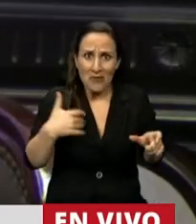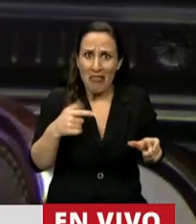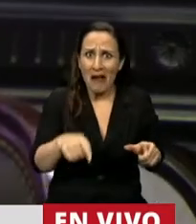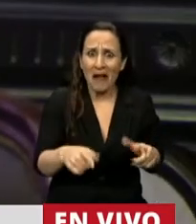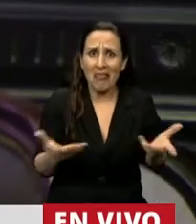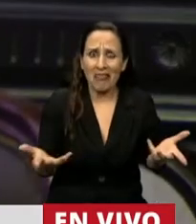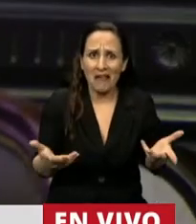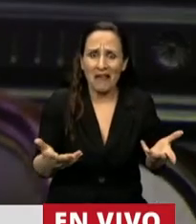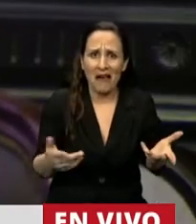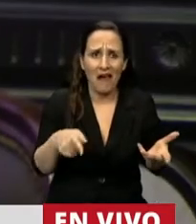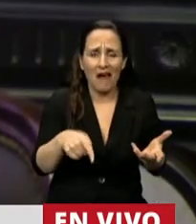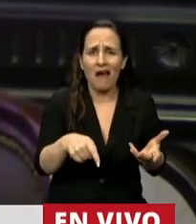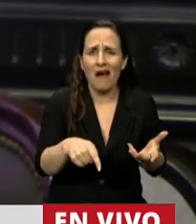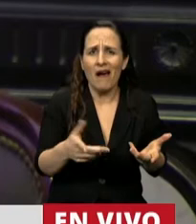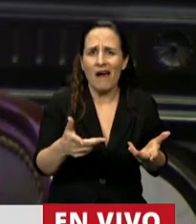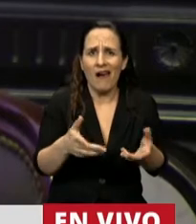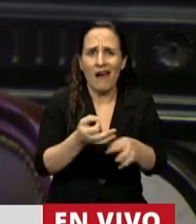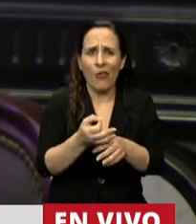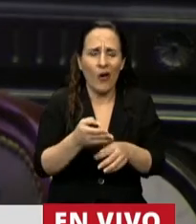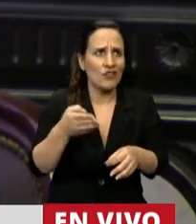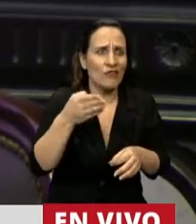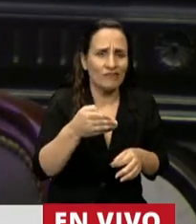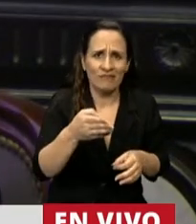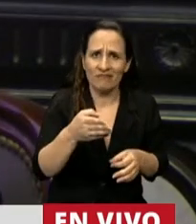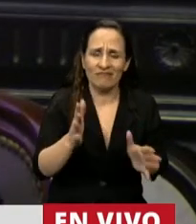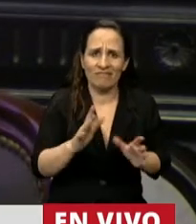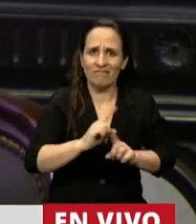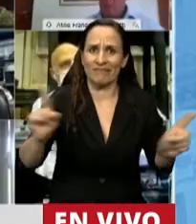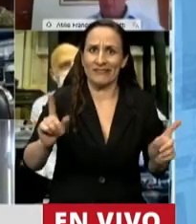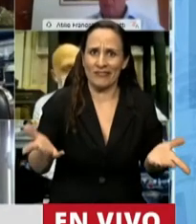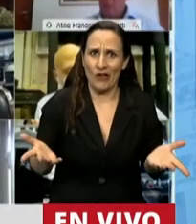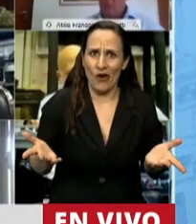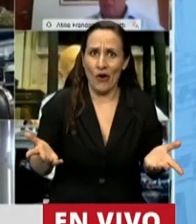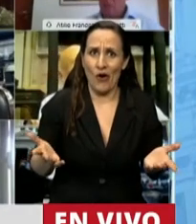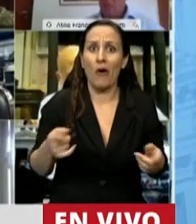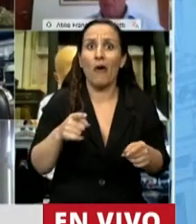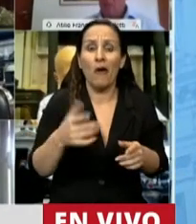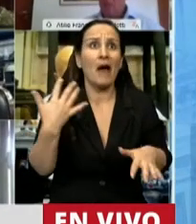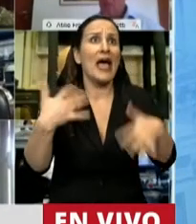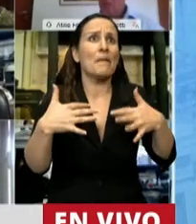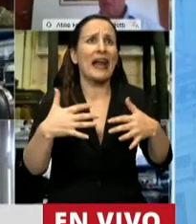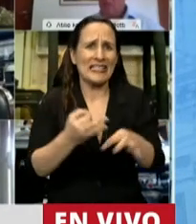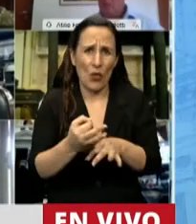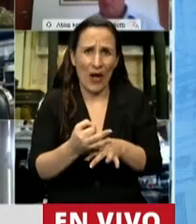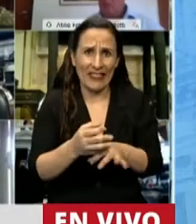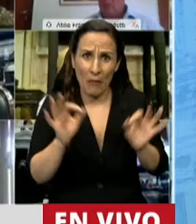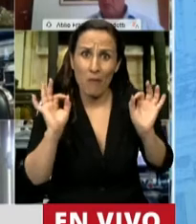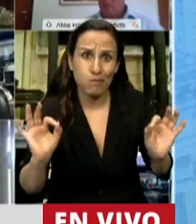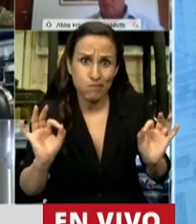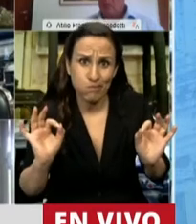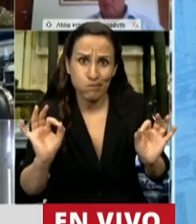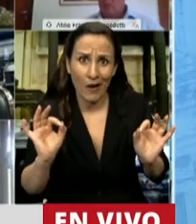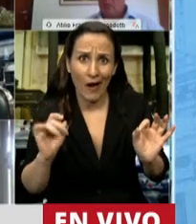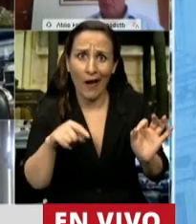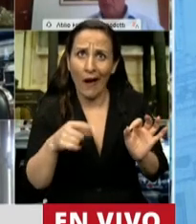están privados de ese derecho. Probablemente declarando la emergencia educativa no alcance para poder